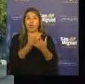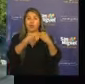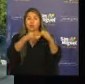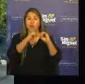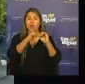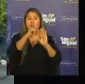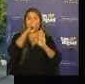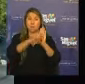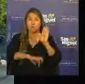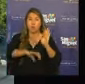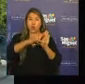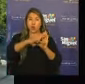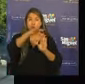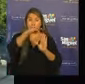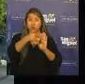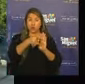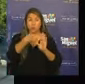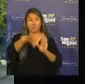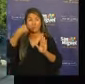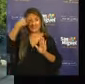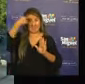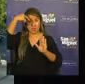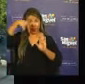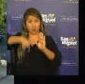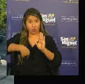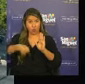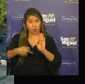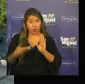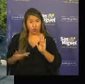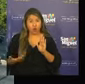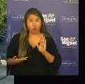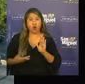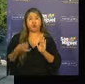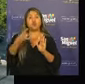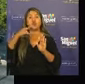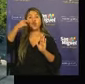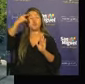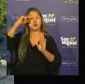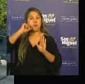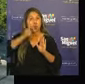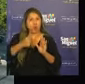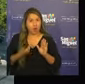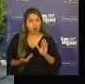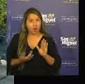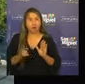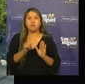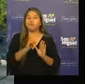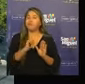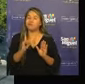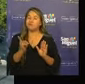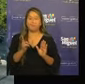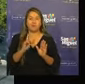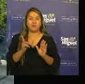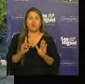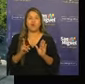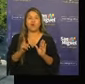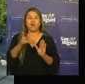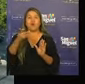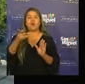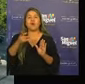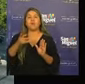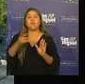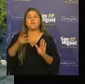es pensando en hoy, no es pensando solo en mañana, sino que hoy día, más allá del